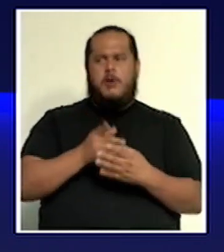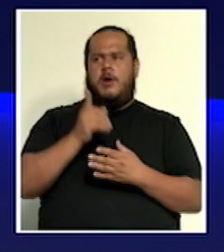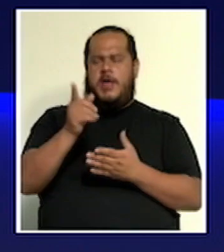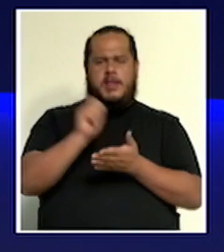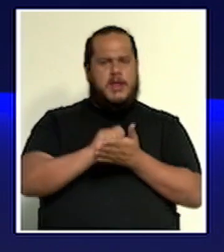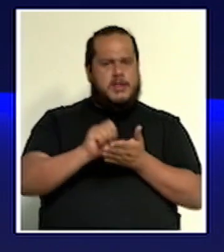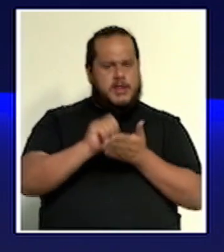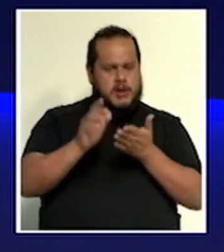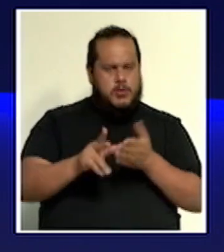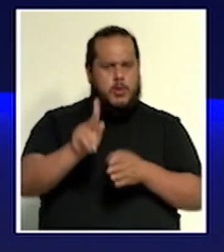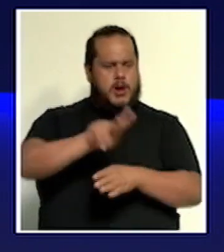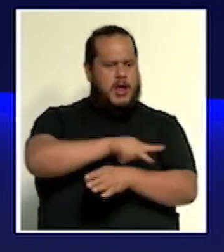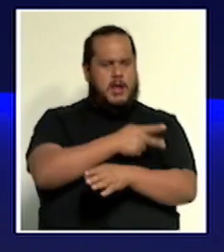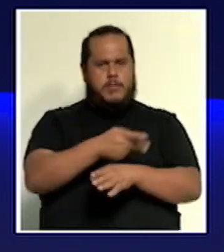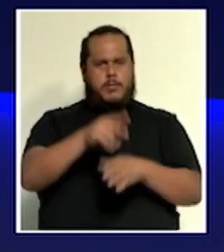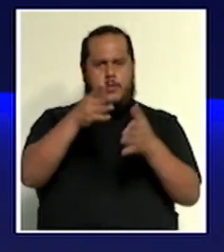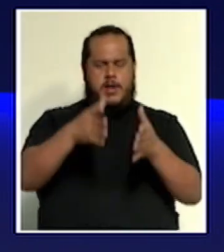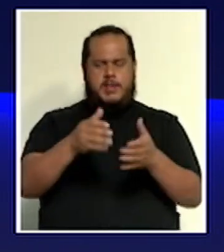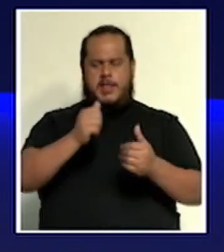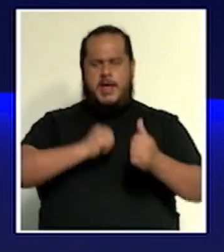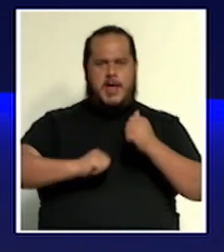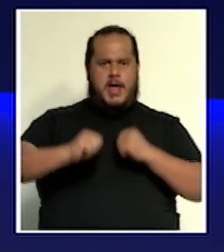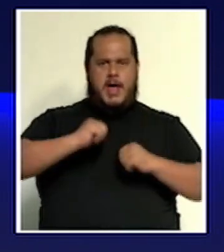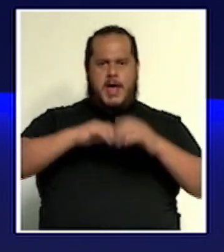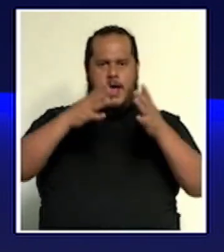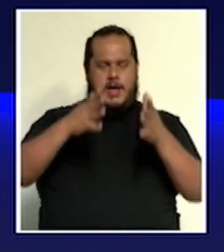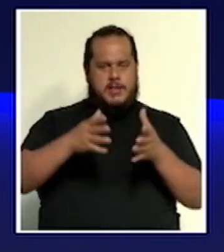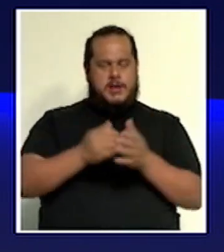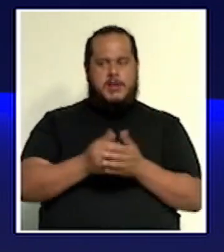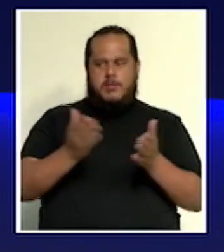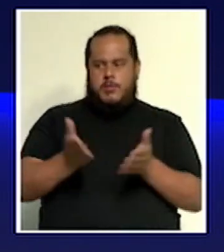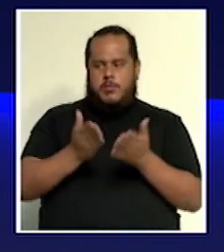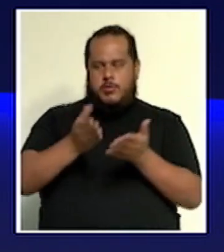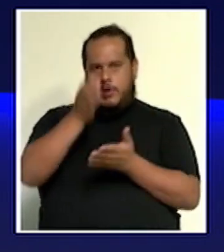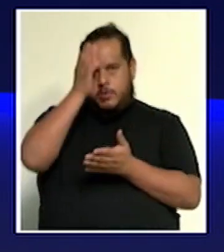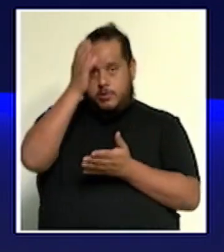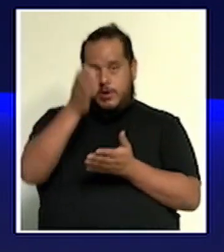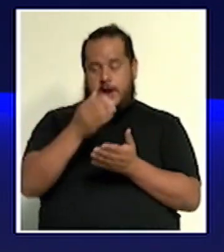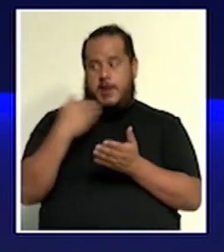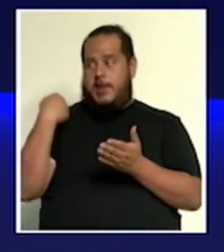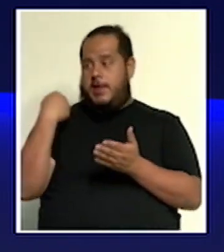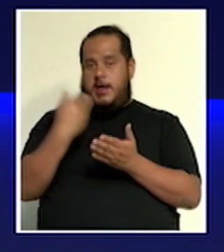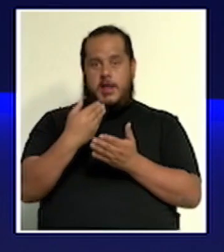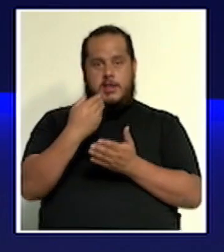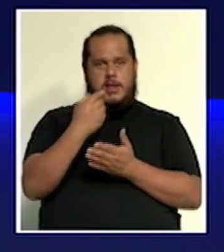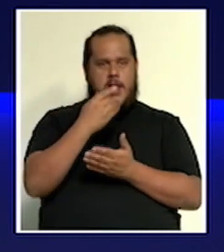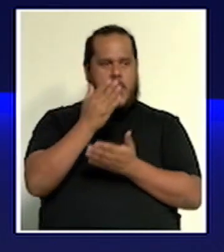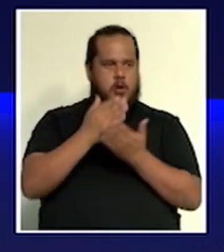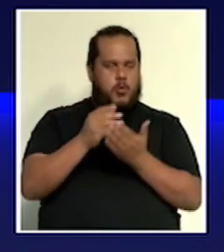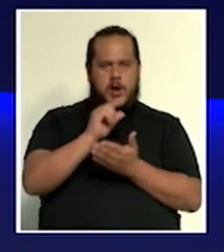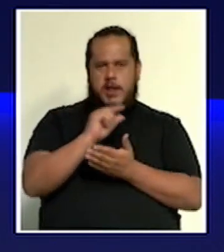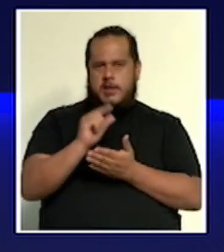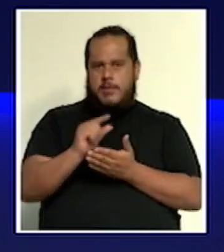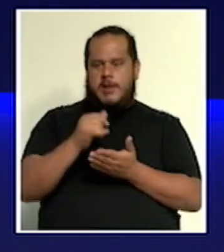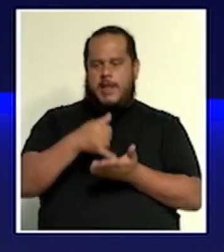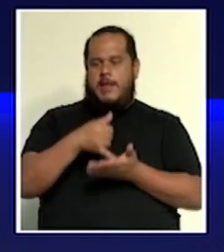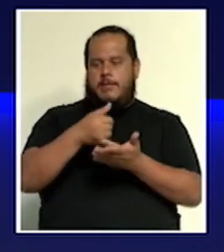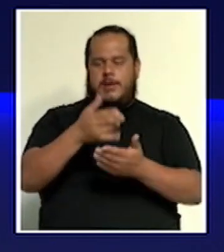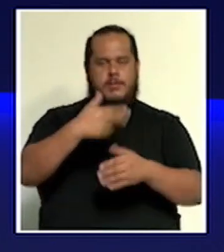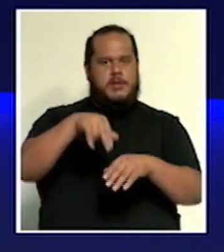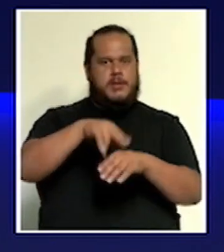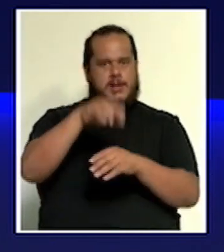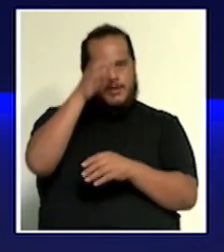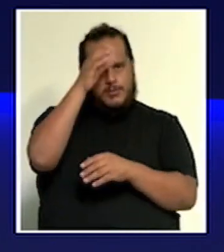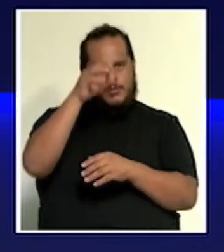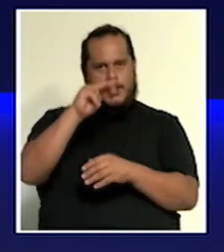escritora, poeta, actriz, promotora cultural y desde hace unas semanas Premio Nacional de